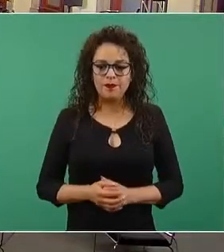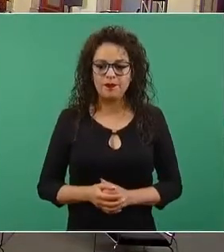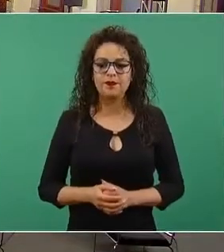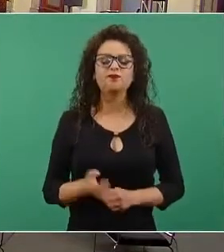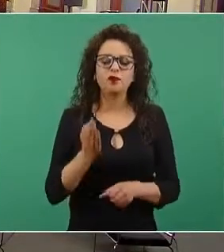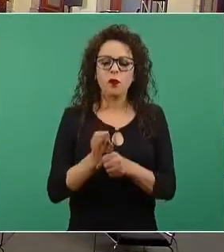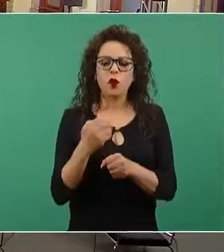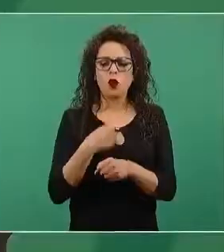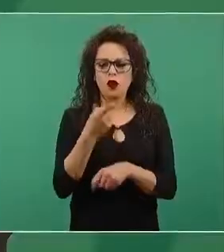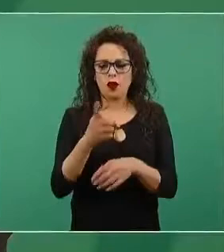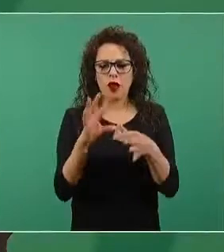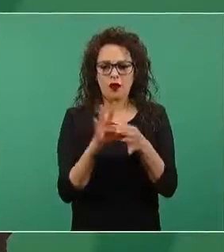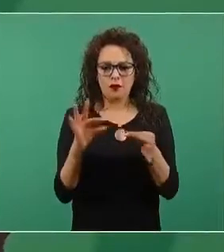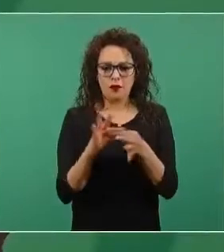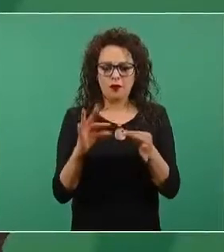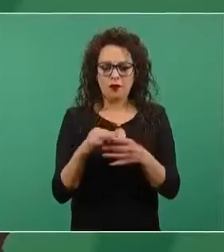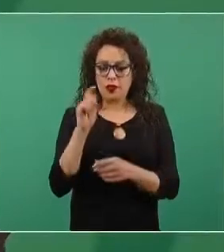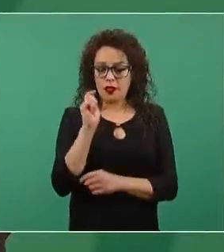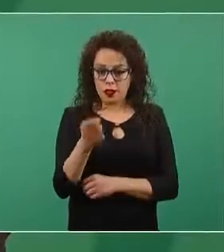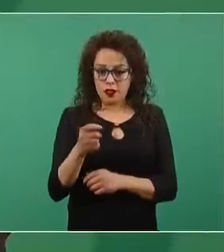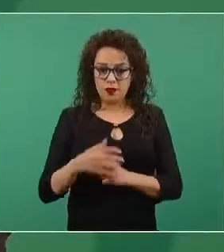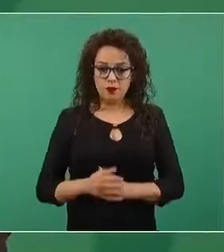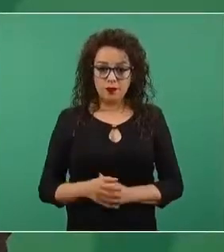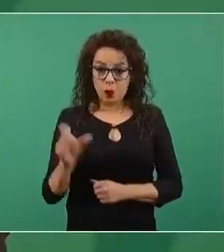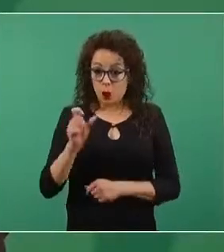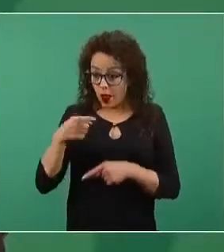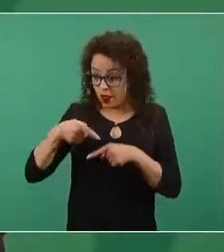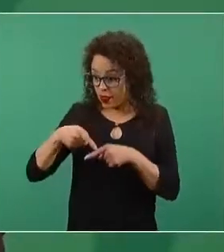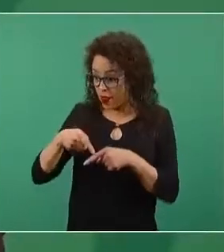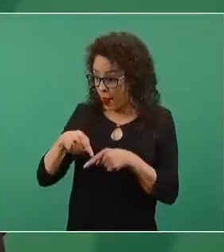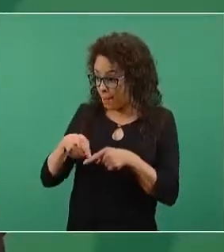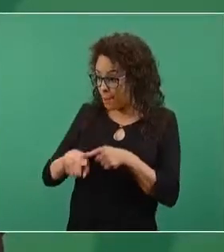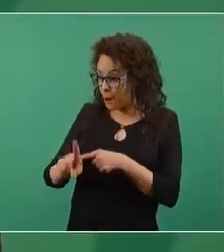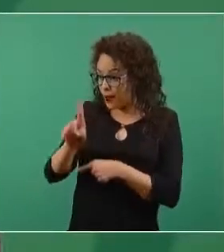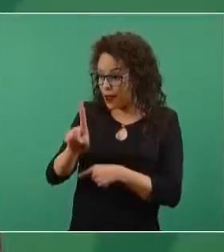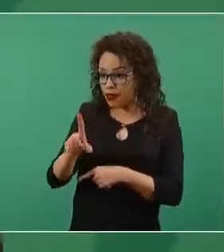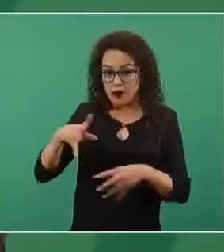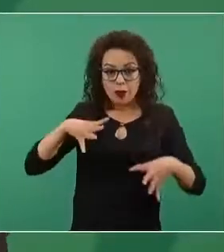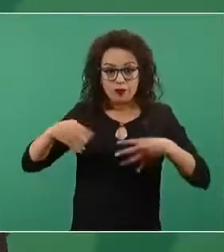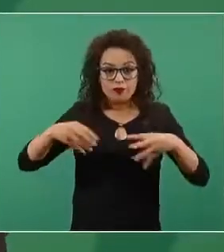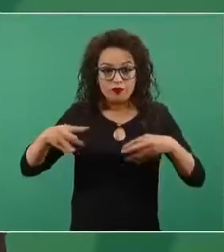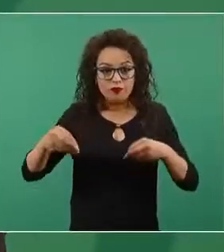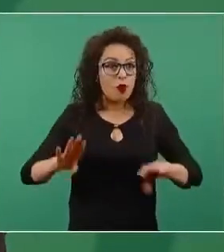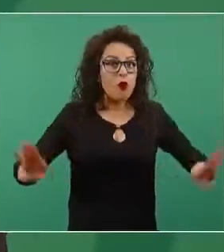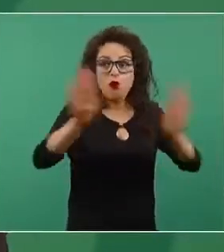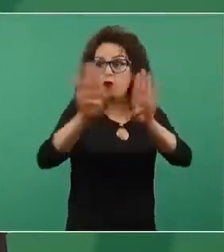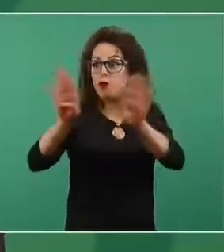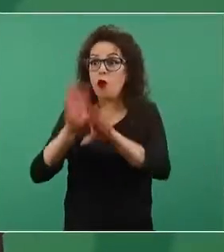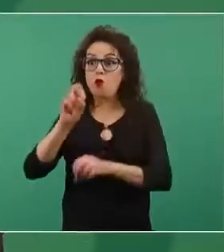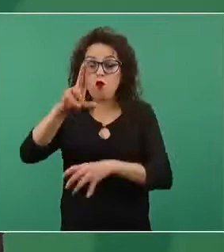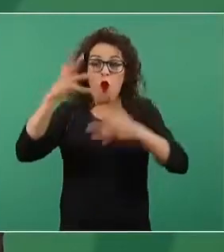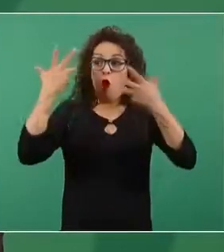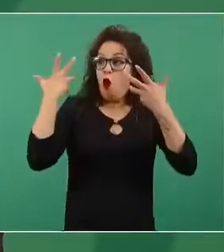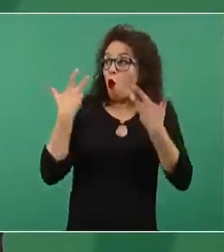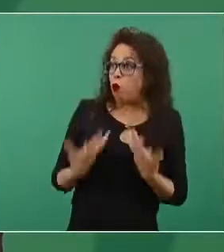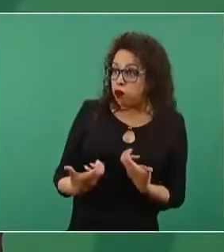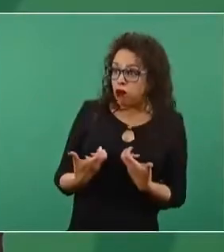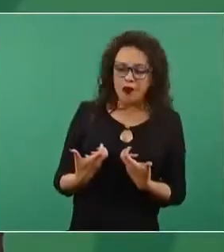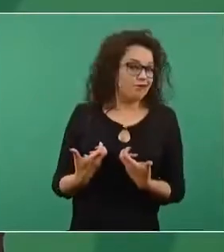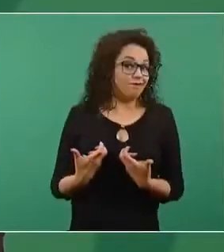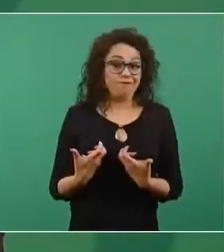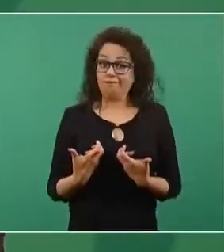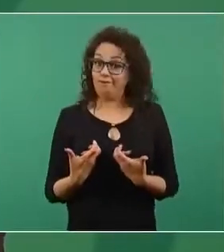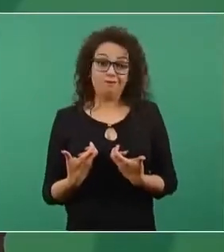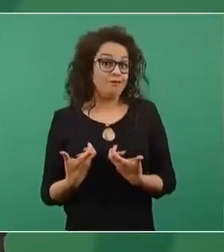principio se cerró, ahorita lo mencionó, dijo por pánico. En realidad, pues no fue por pánico, es una enfermedad